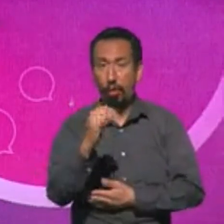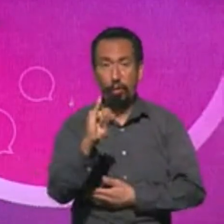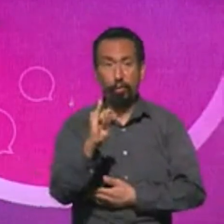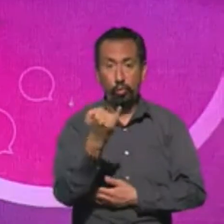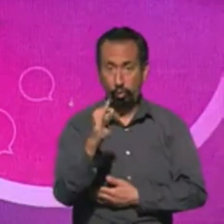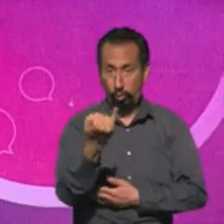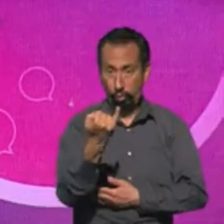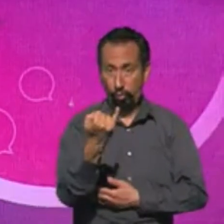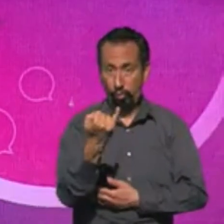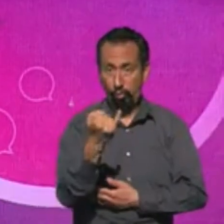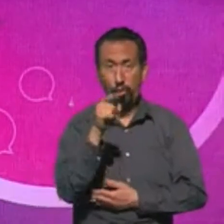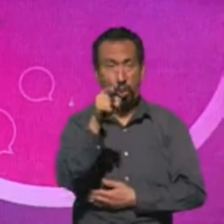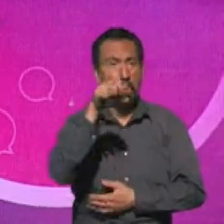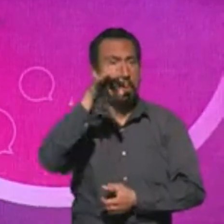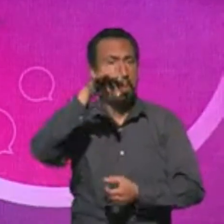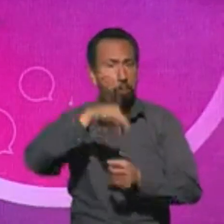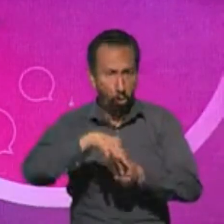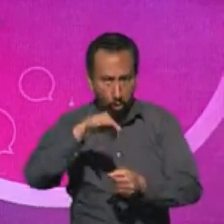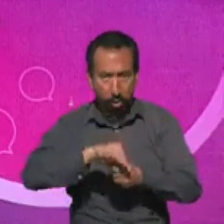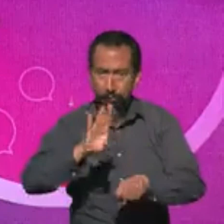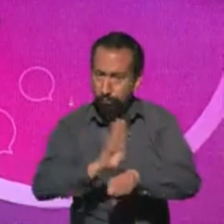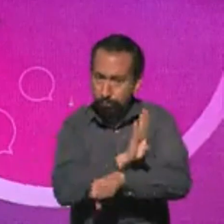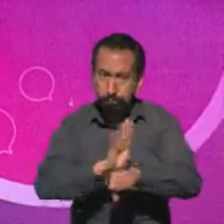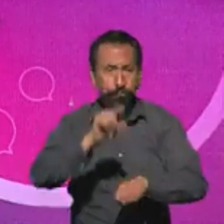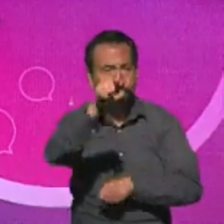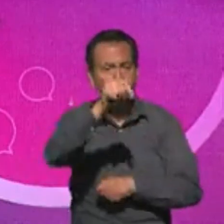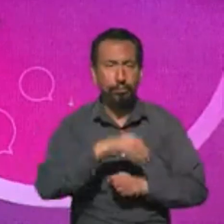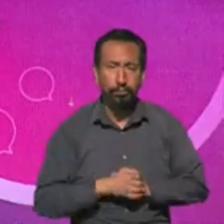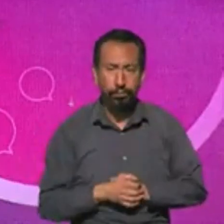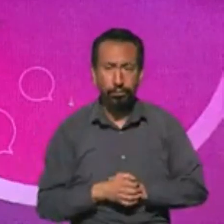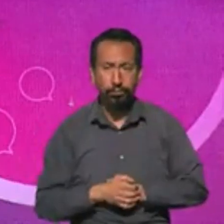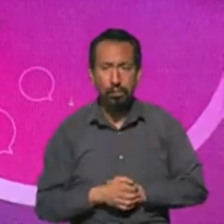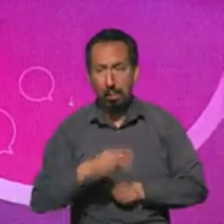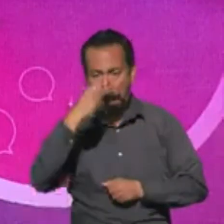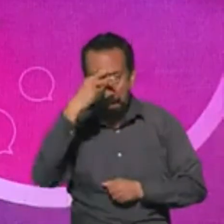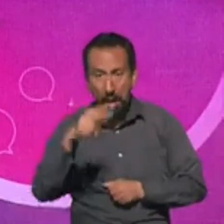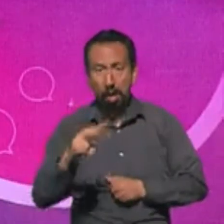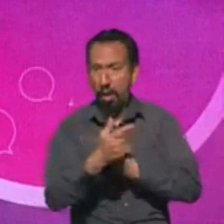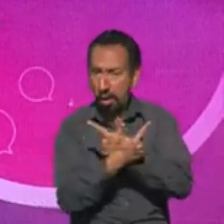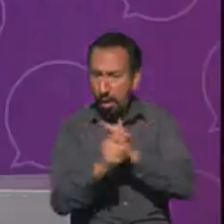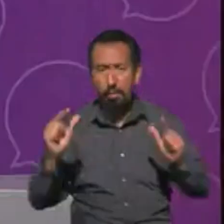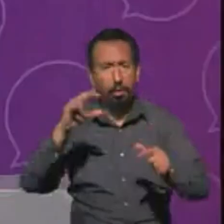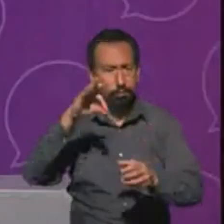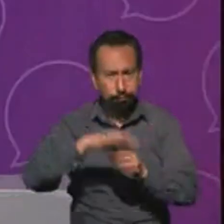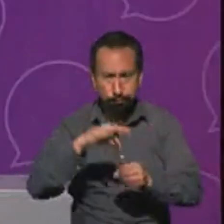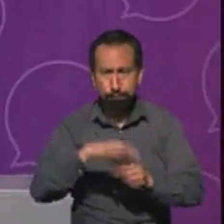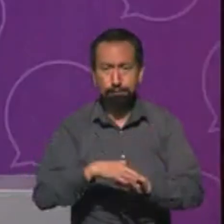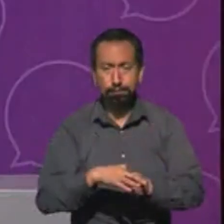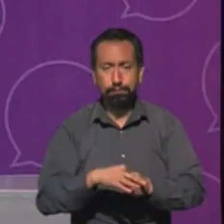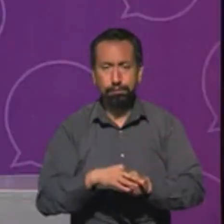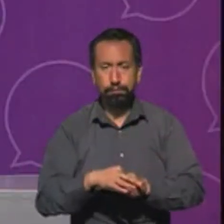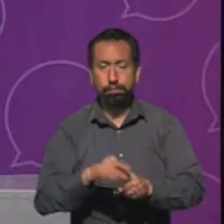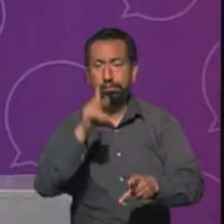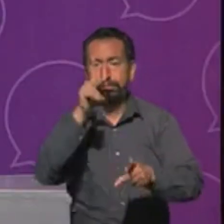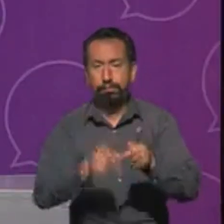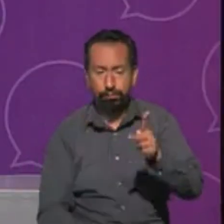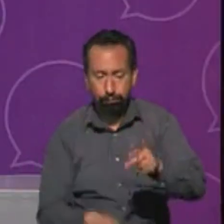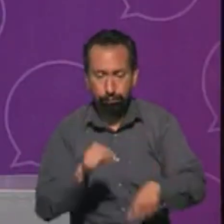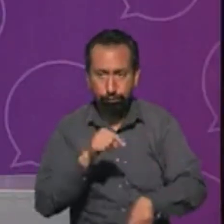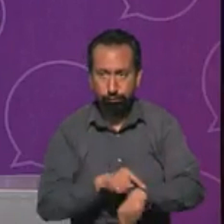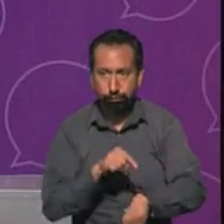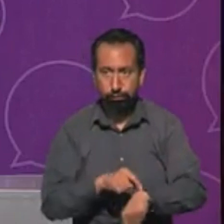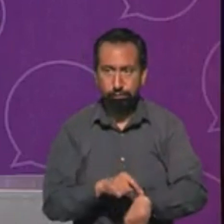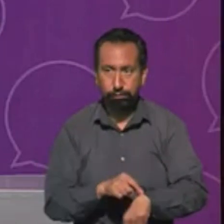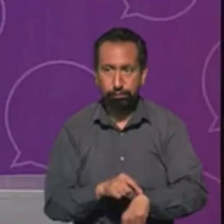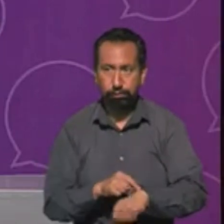junio vota por ti vota por un México libre un guanajuato Gracias candidato se ha